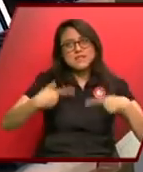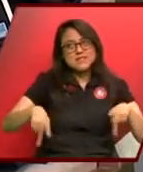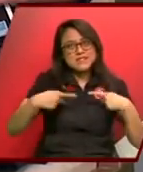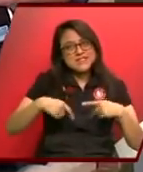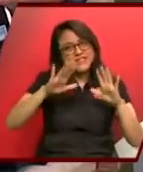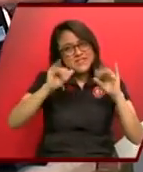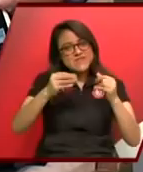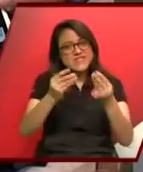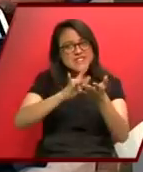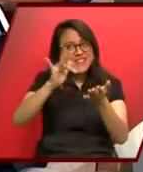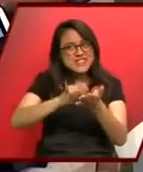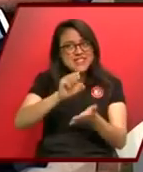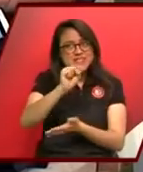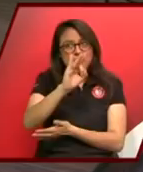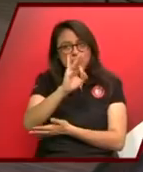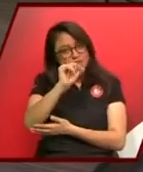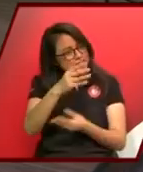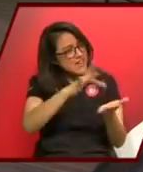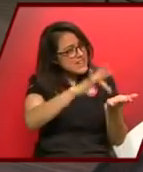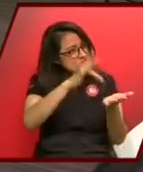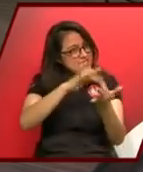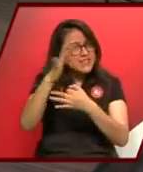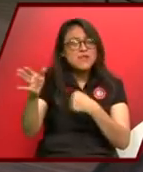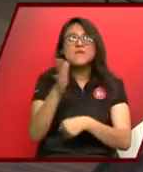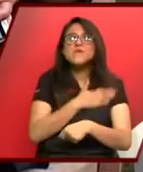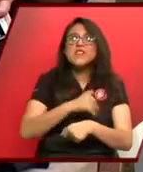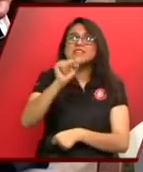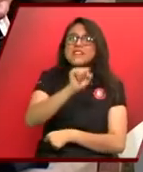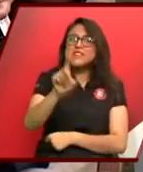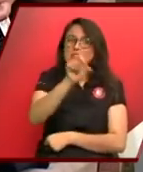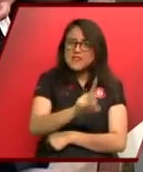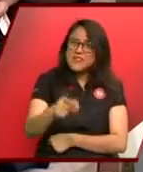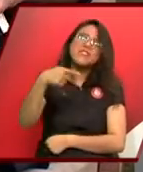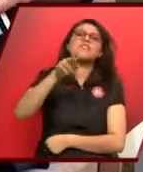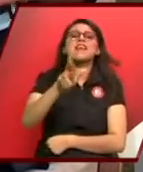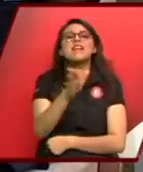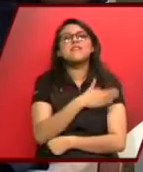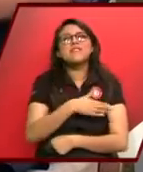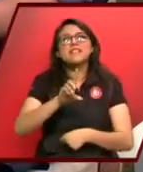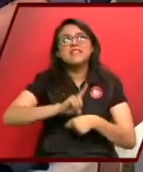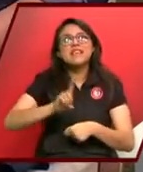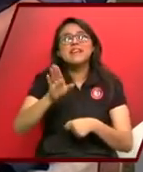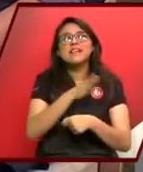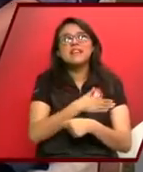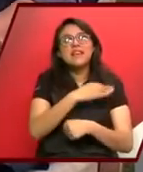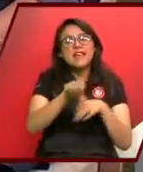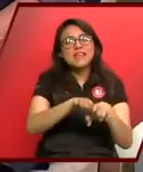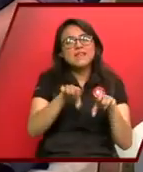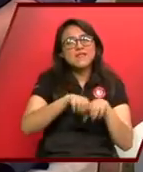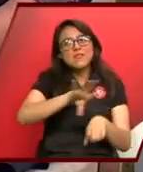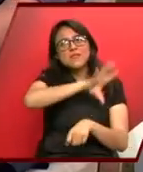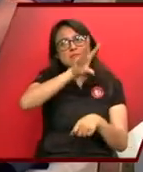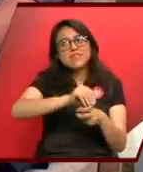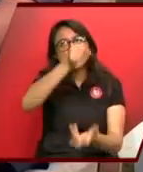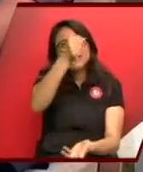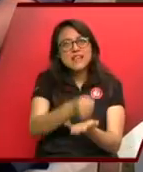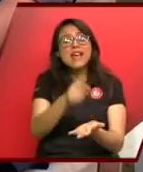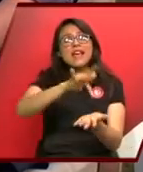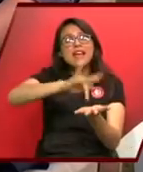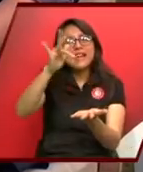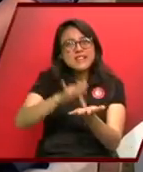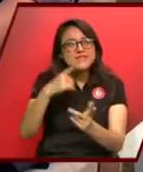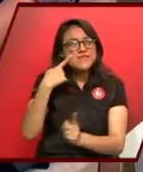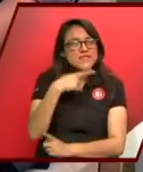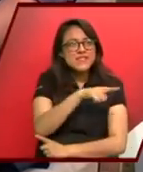mexicanos. Nos vamos, mi gracias, Sofi, gracias a usted. Que tenga un espléndido fin de semana, calle, pórtate bonito. Y a nombre de todo el equipo, de a quien corresponda, gracias